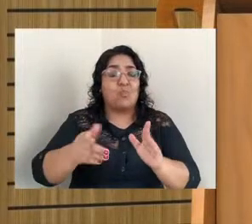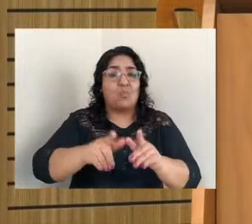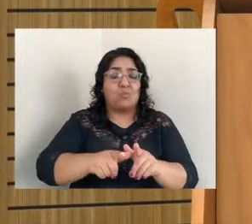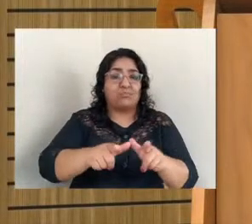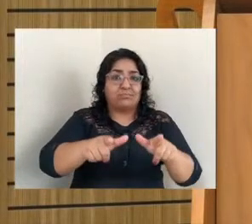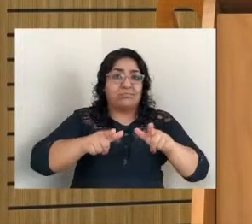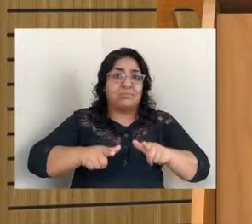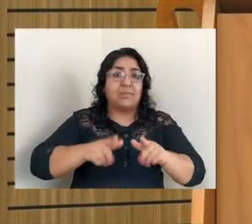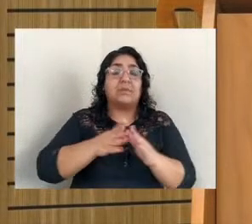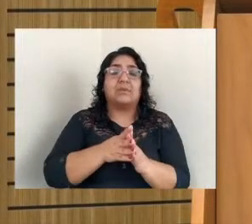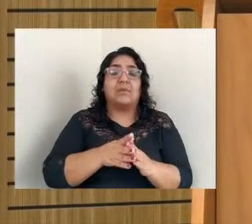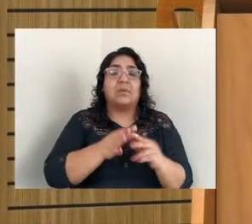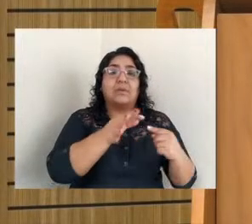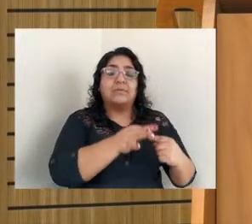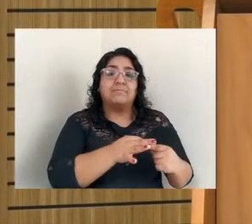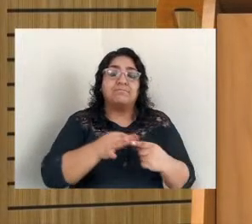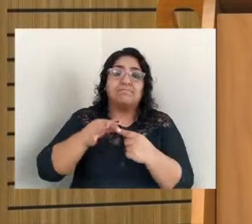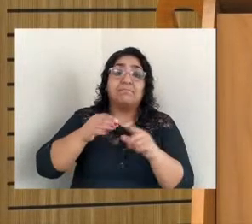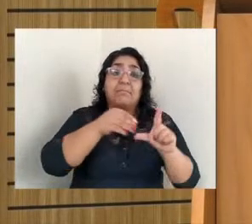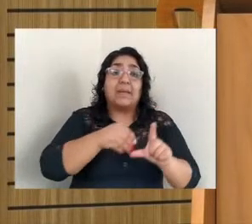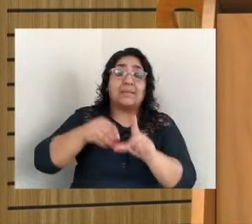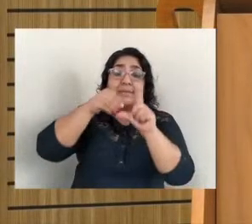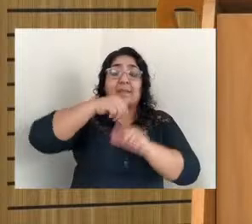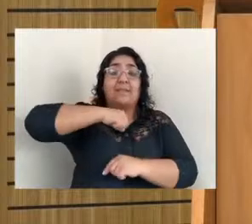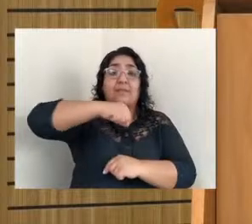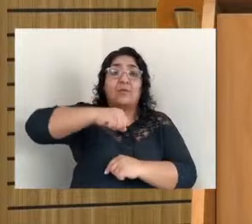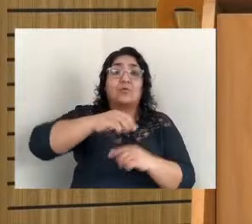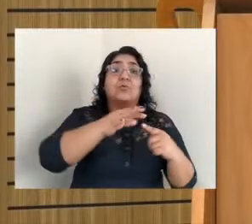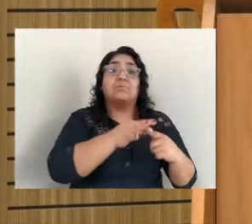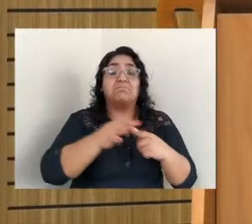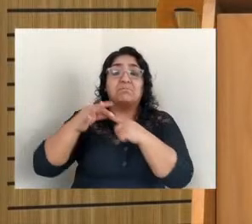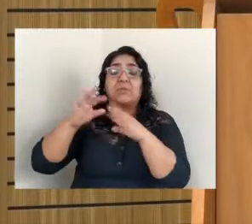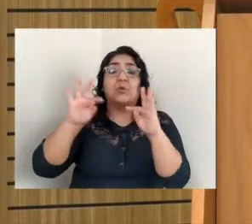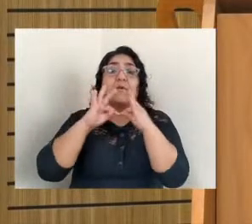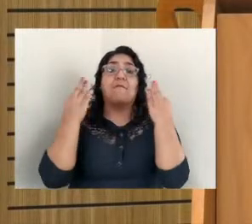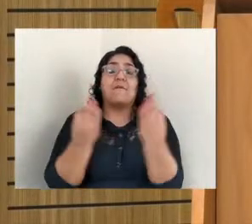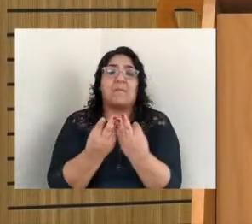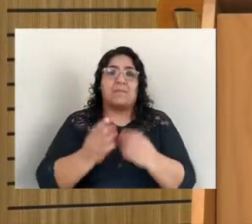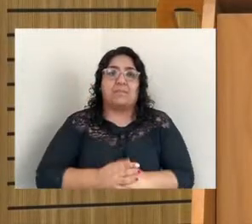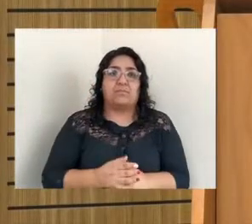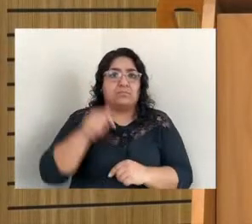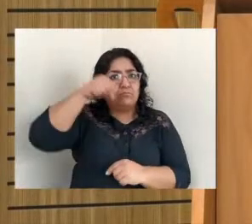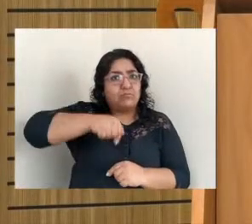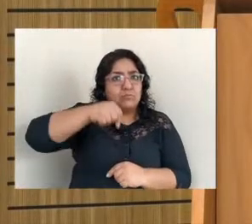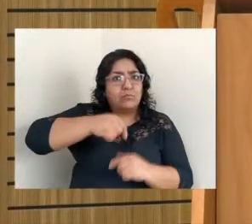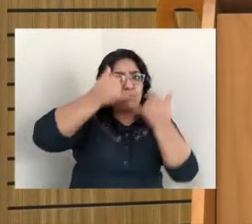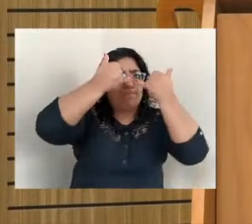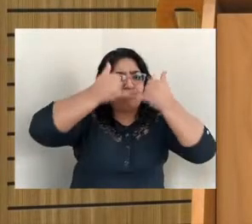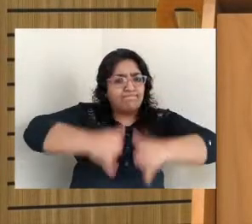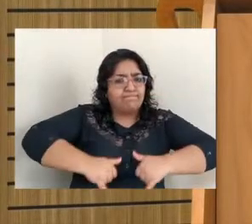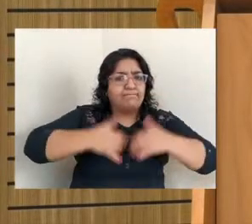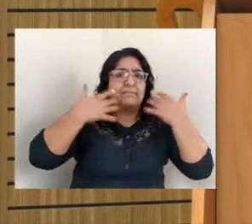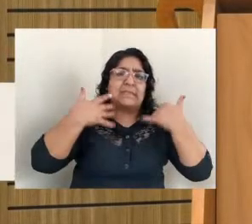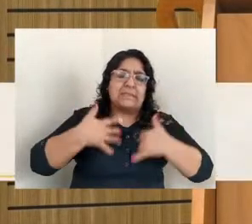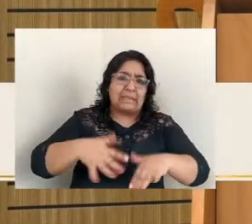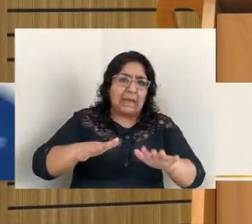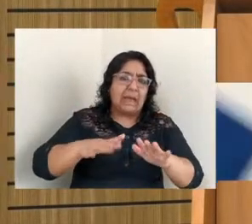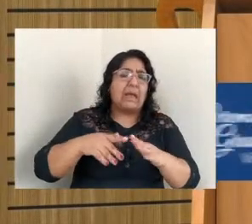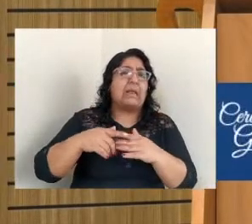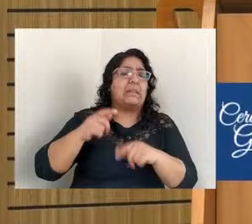derecho y a la especialización en familia. Bueno, ustedes el día de hoy han culminado un largo